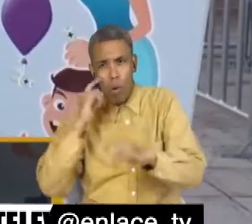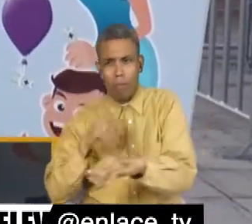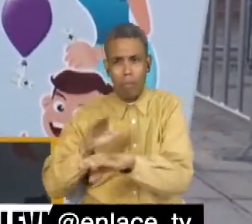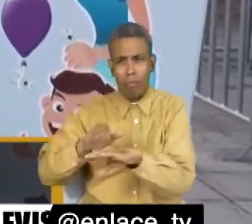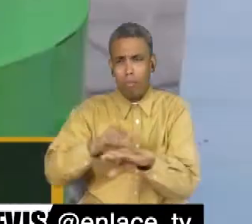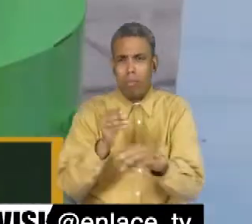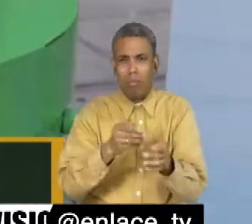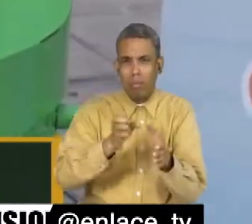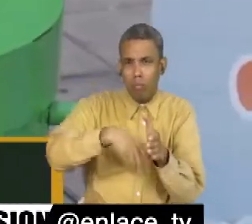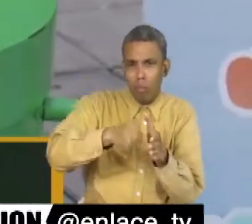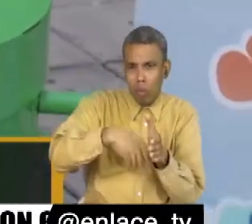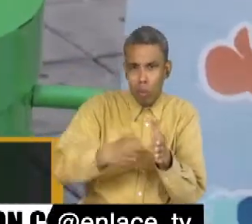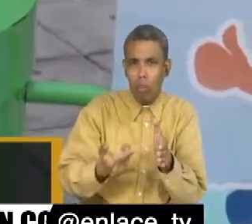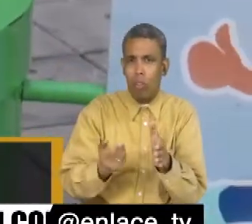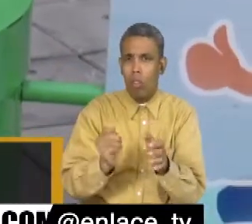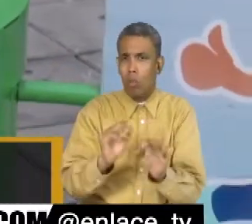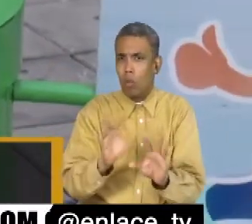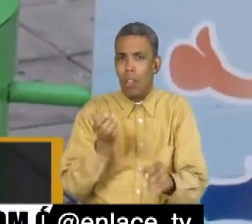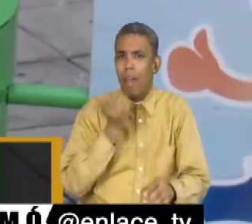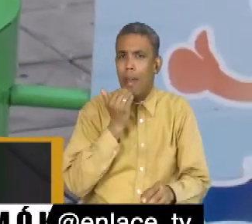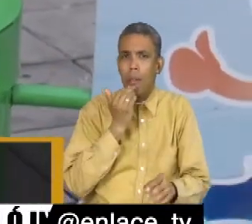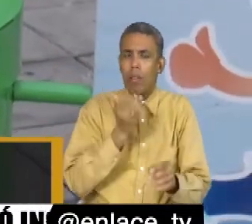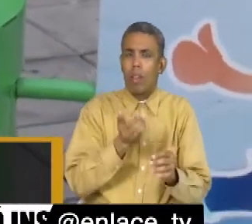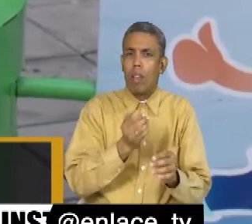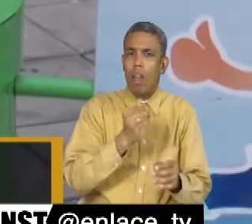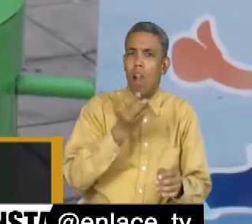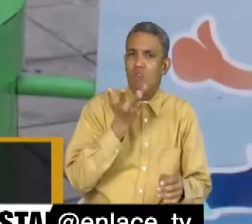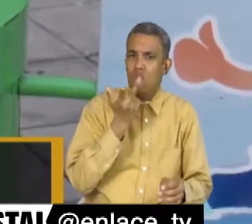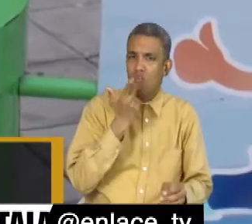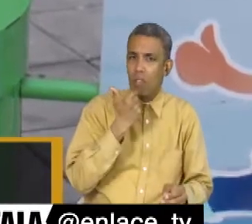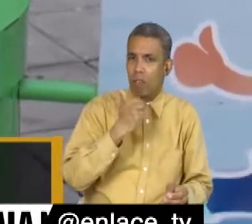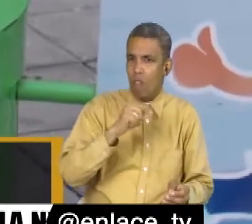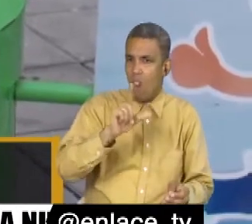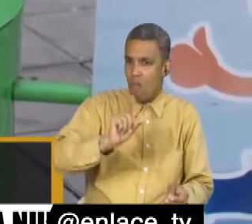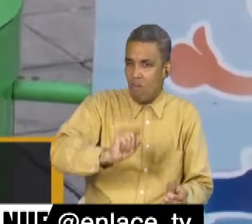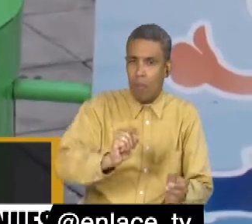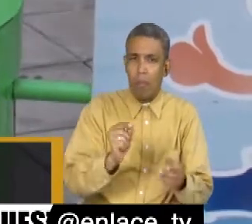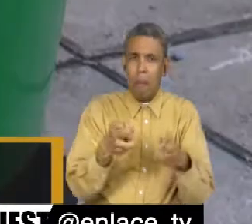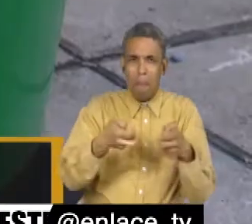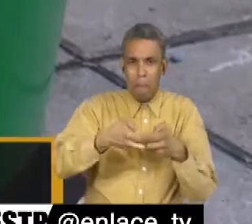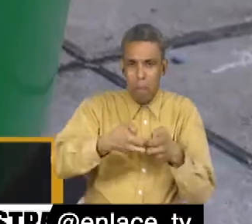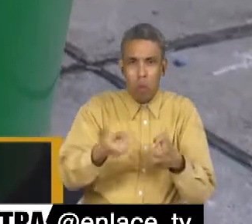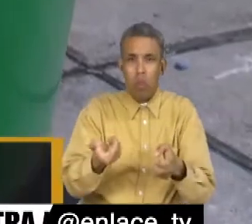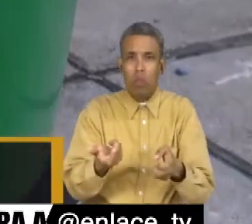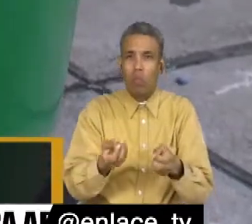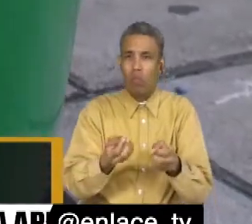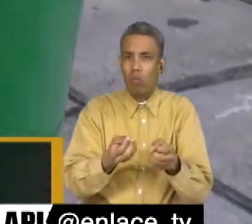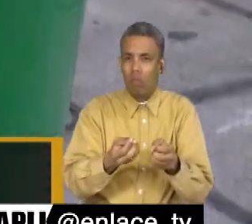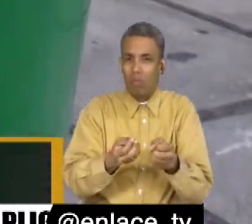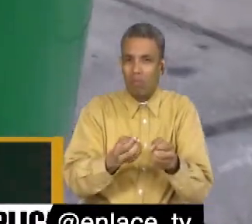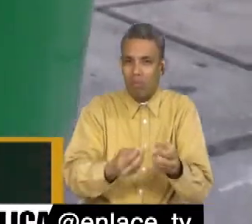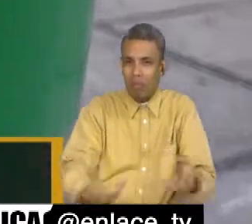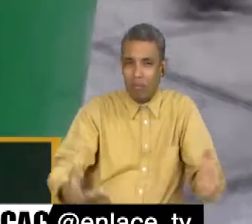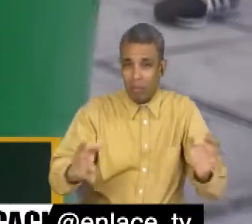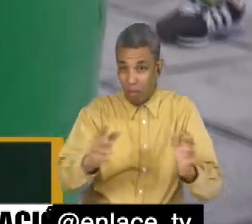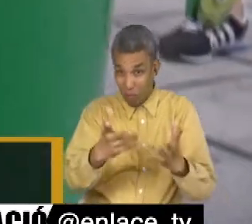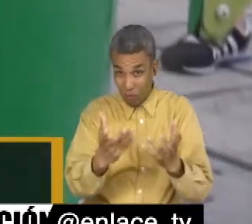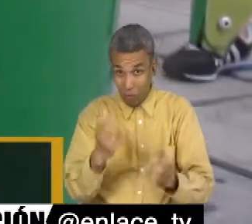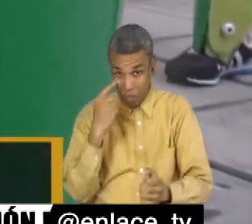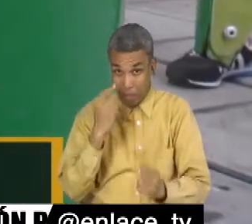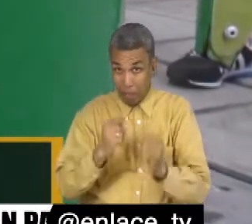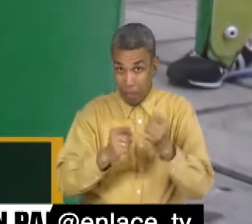recolectar elementos post-consumo. Esta actividad busca que los comerciantes, las empresas y las familias hagan entrega de los